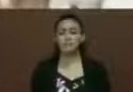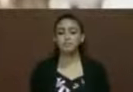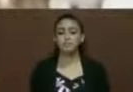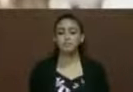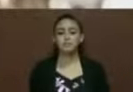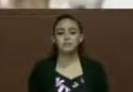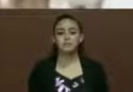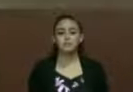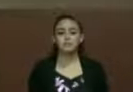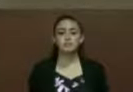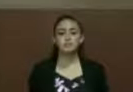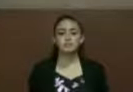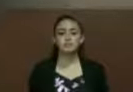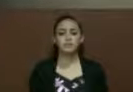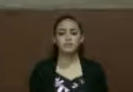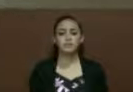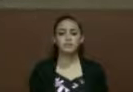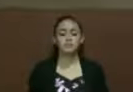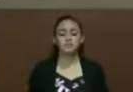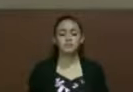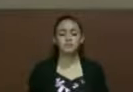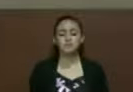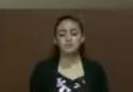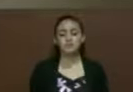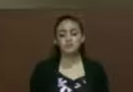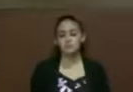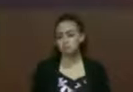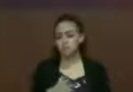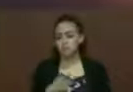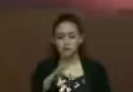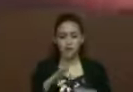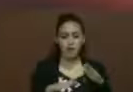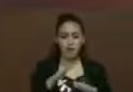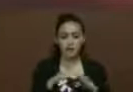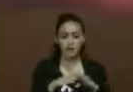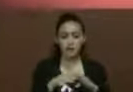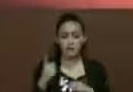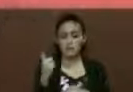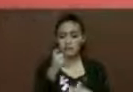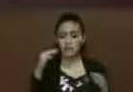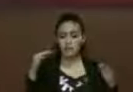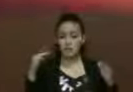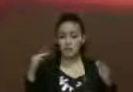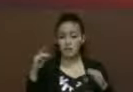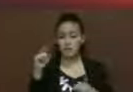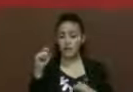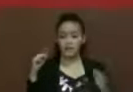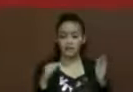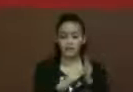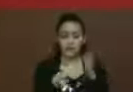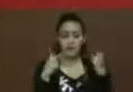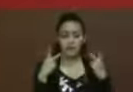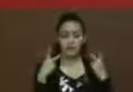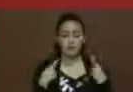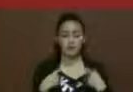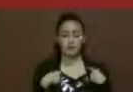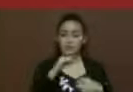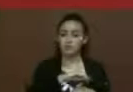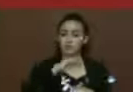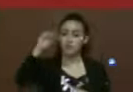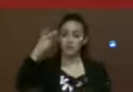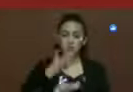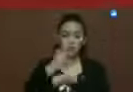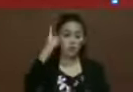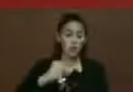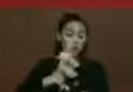un flujo, a veces llegaron a irse hasta 120 mil michoacanas, michoacanos por